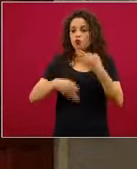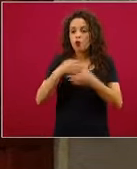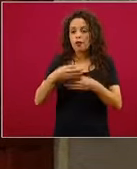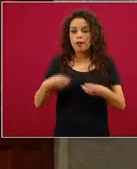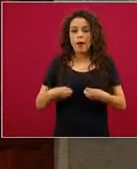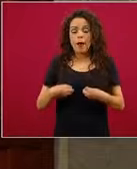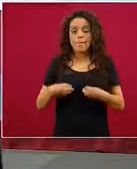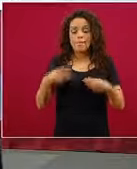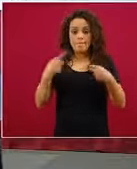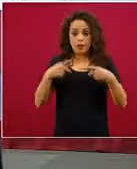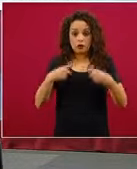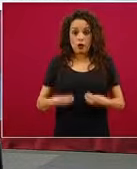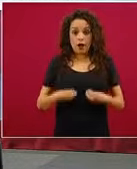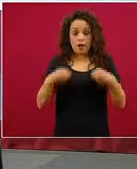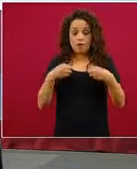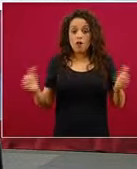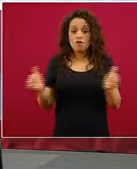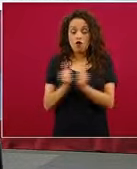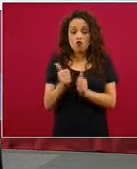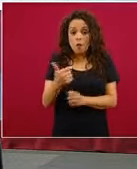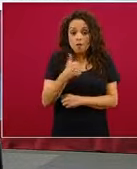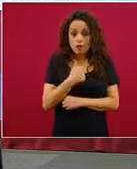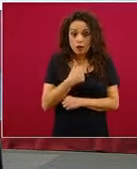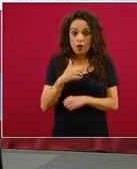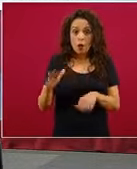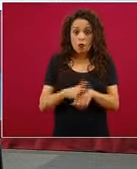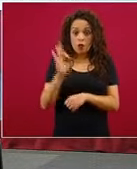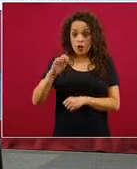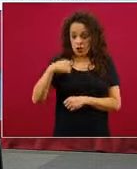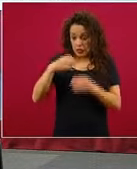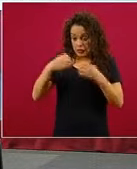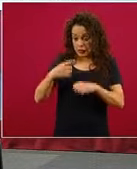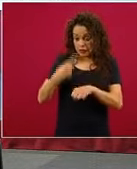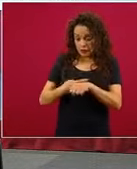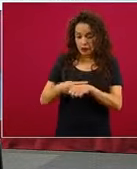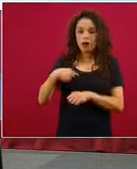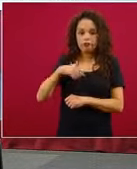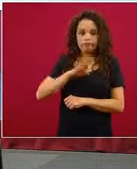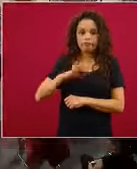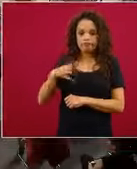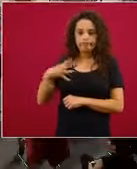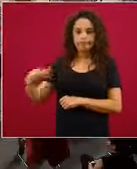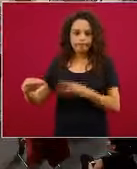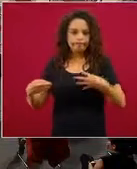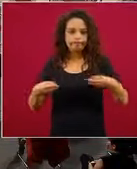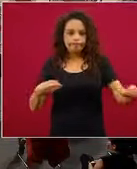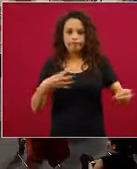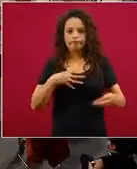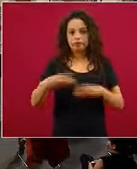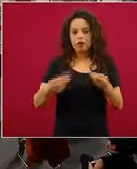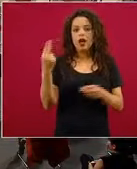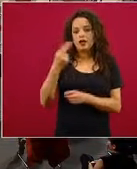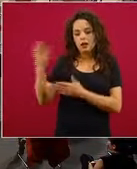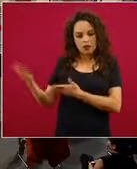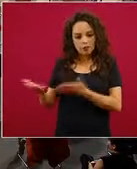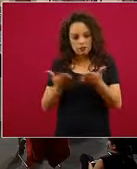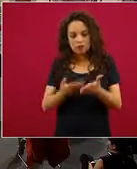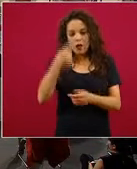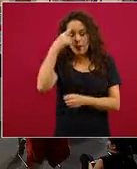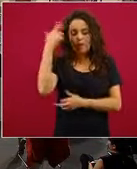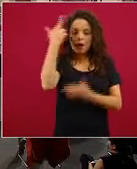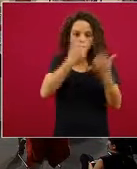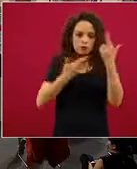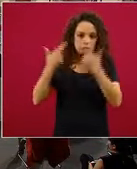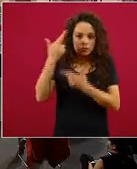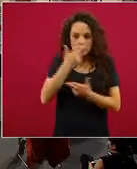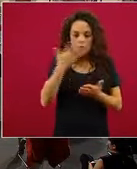y conviven conmigo, porque si tengo tuberculosis pulmonar, las pude haber contagiado, las tienen que estudiar y diagnosticar.